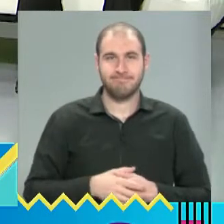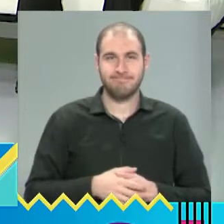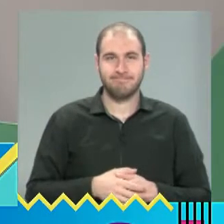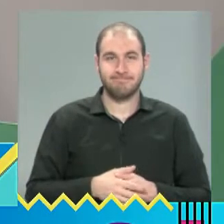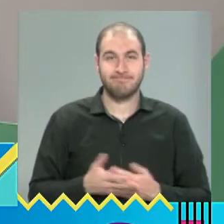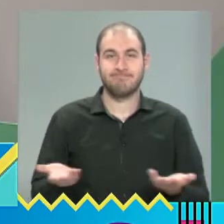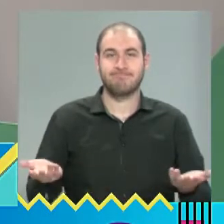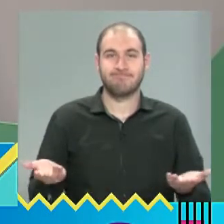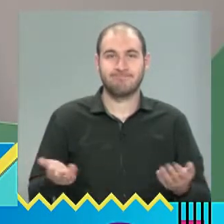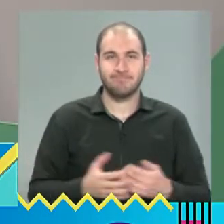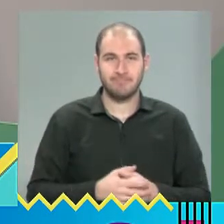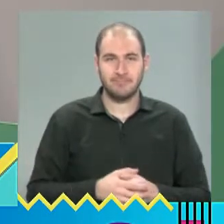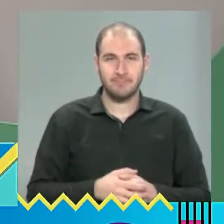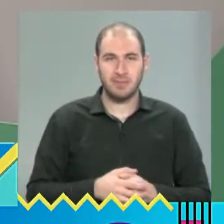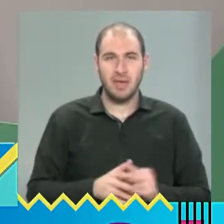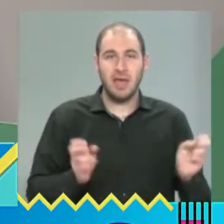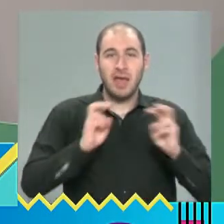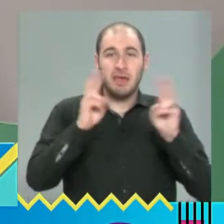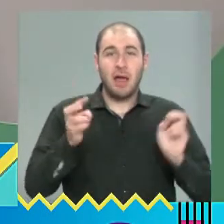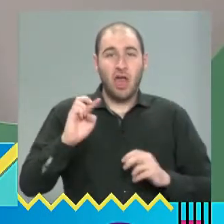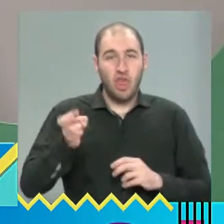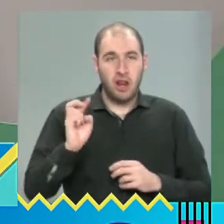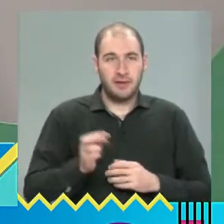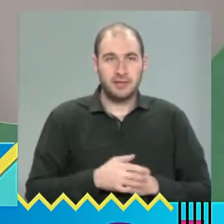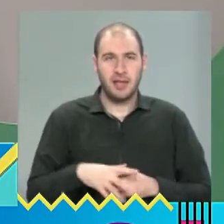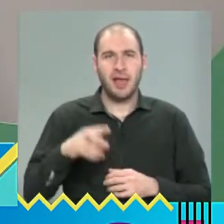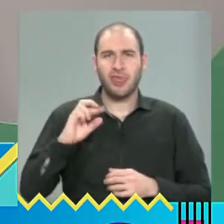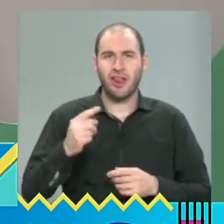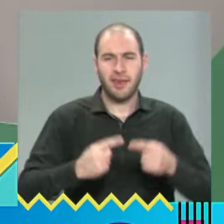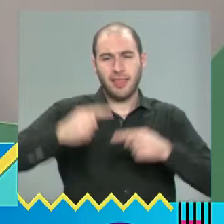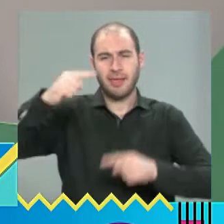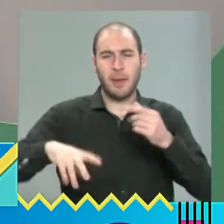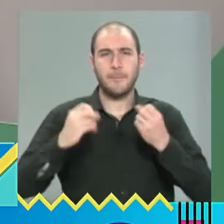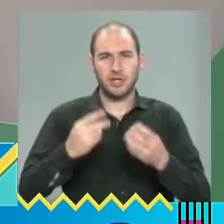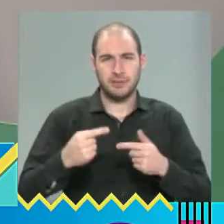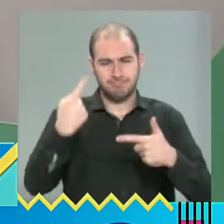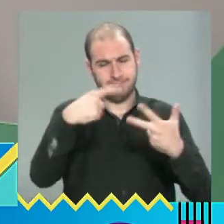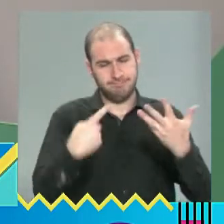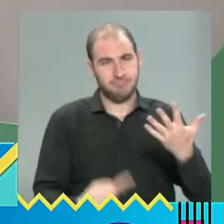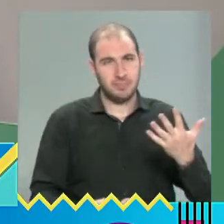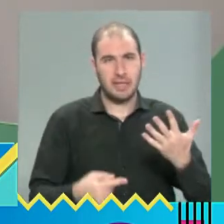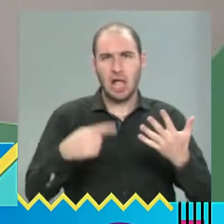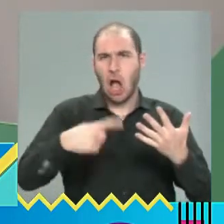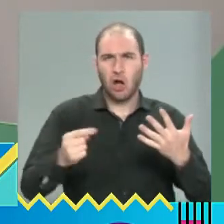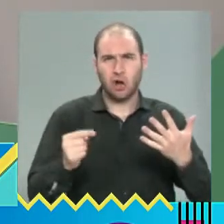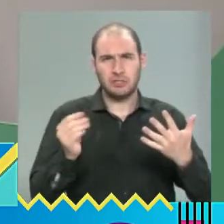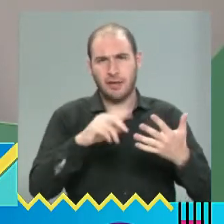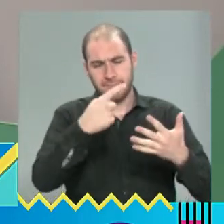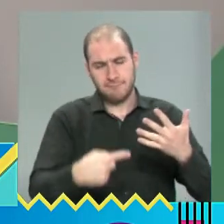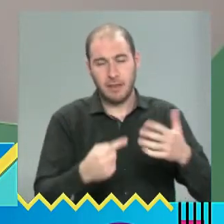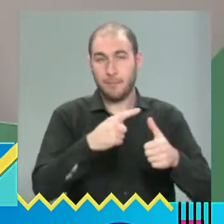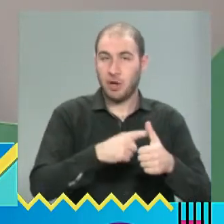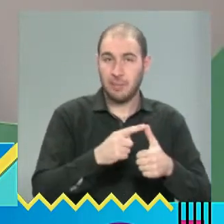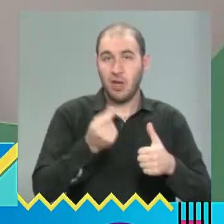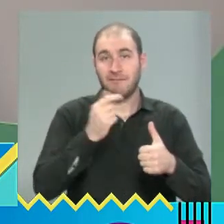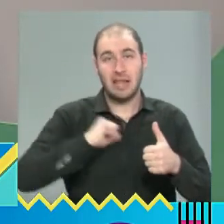a ver, el tema dólar, es decir, el dólar, ¿por qué varía? Vos tenés muchas cosas que lo hacen variar. Uno es cuando